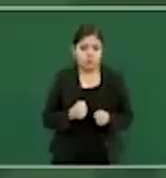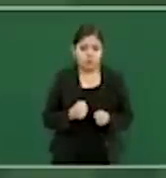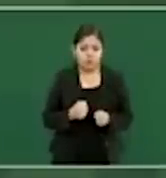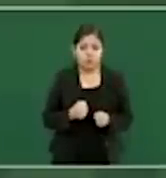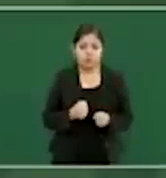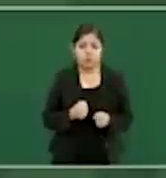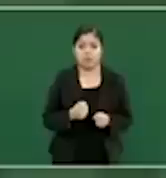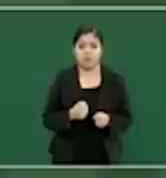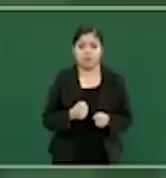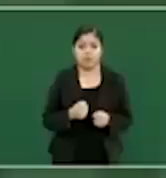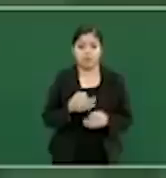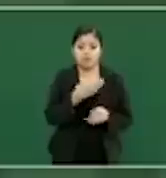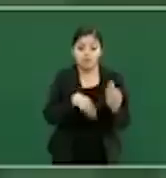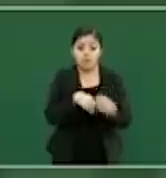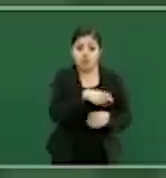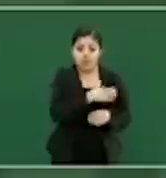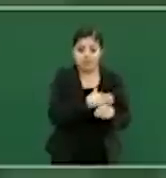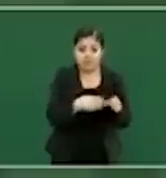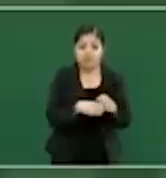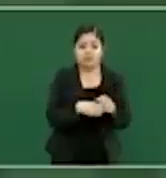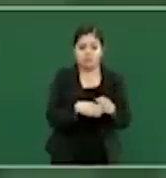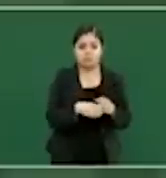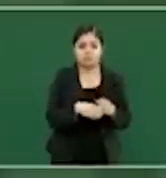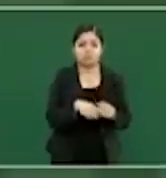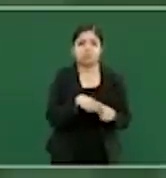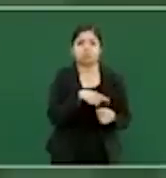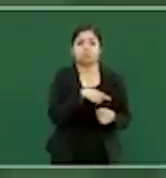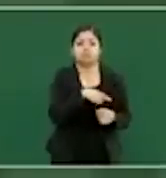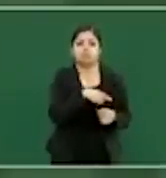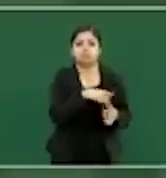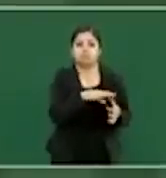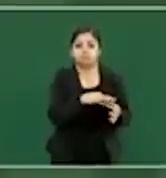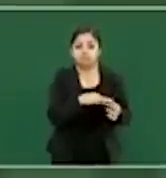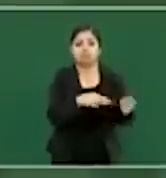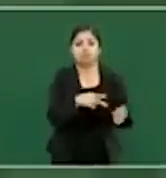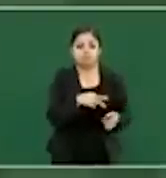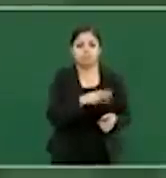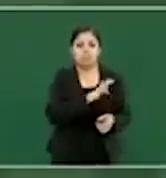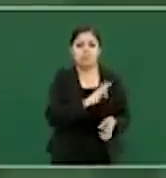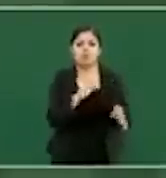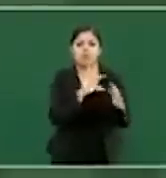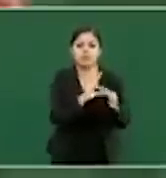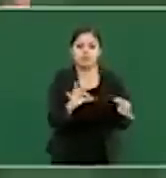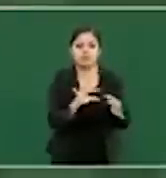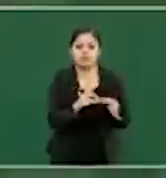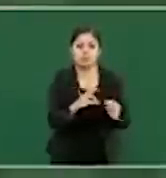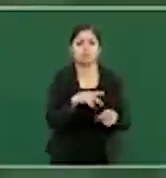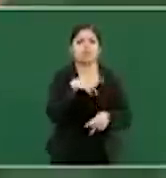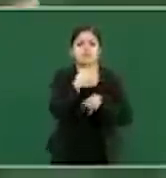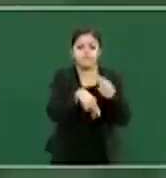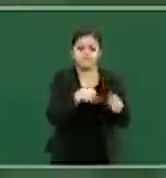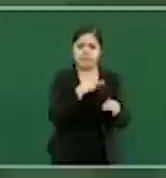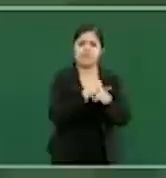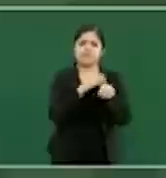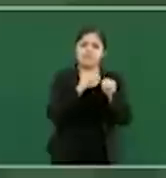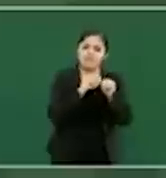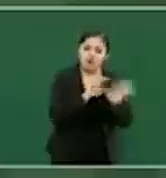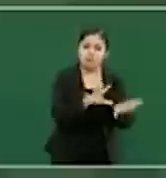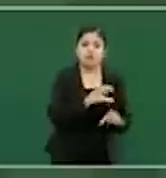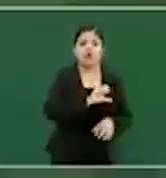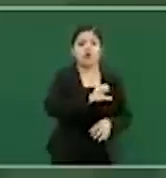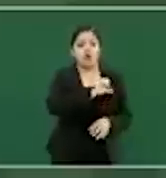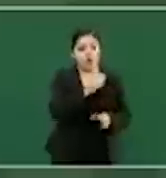eso tiene una explicación y se va a informar en su momento.